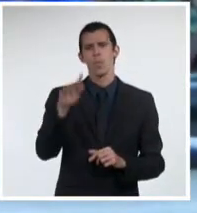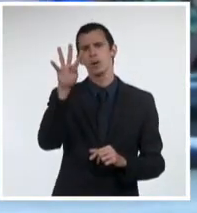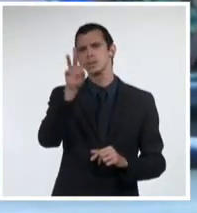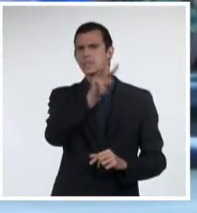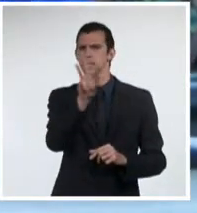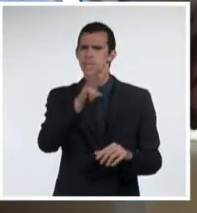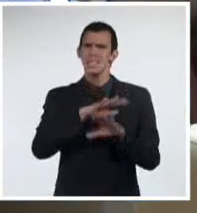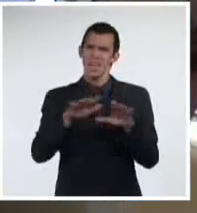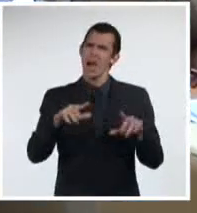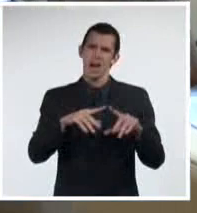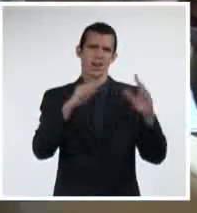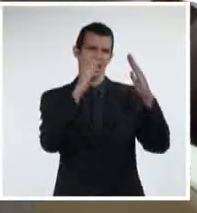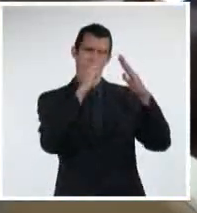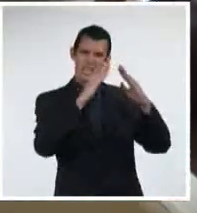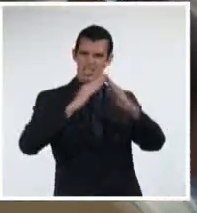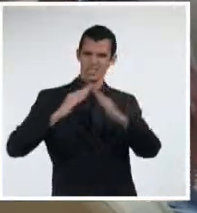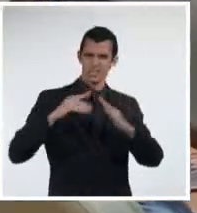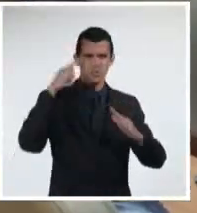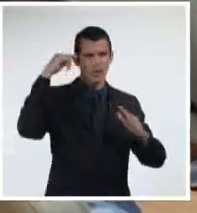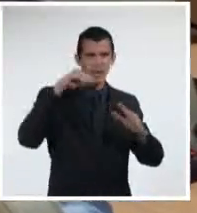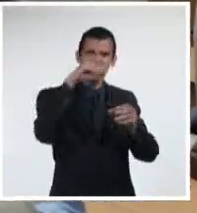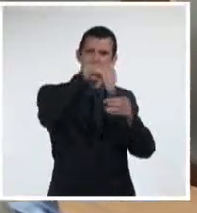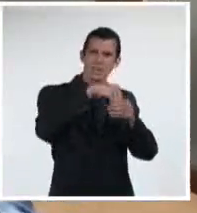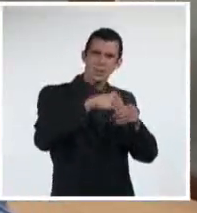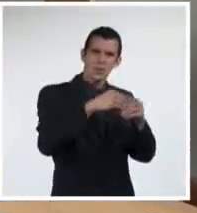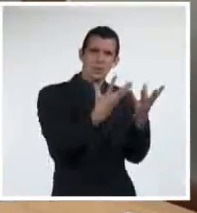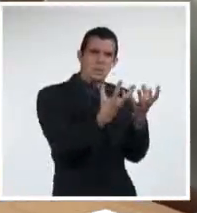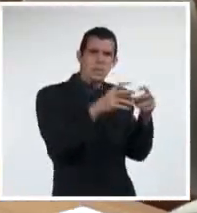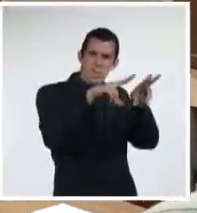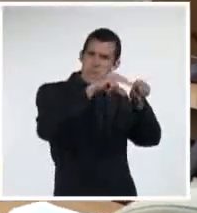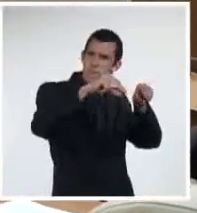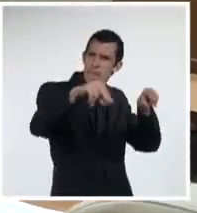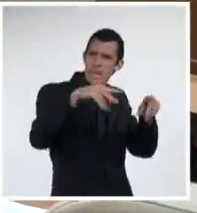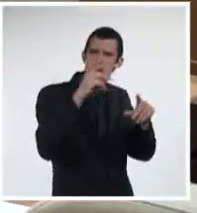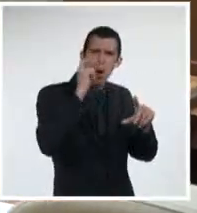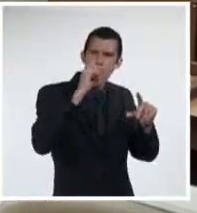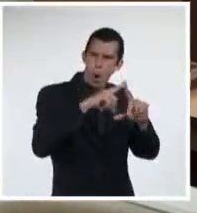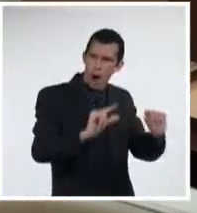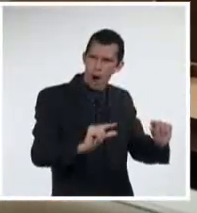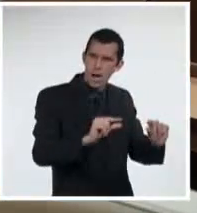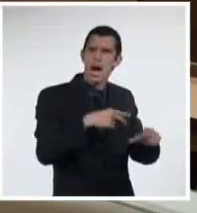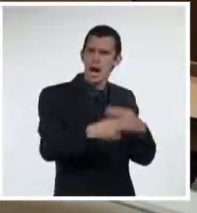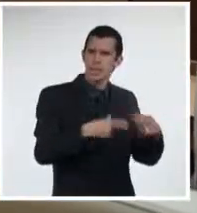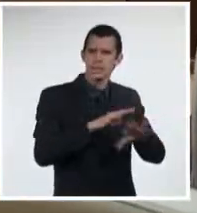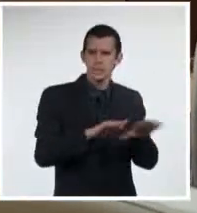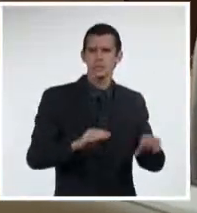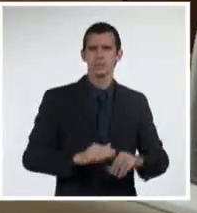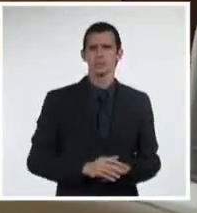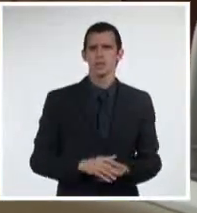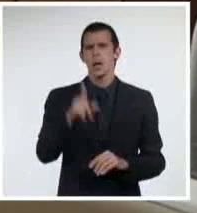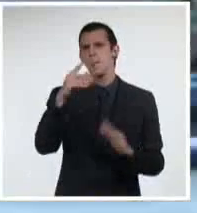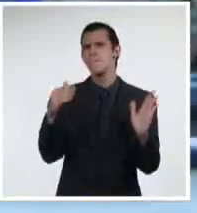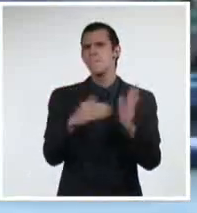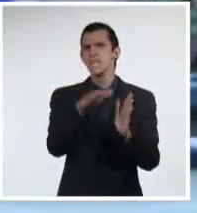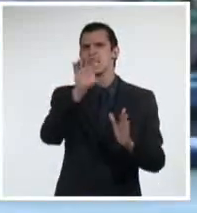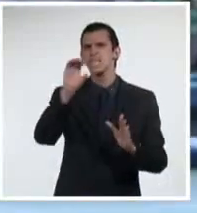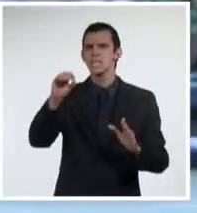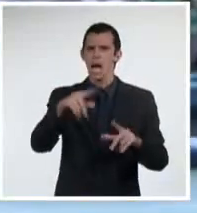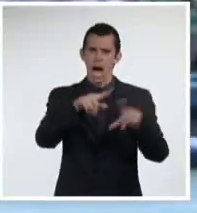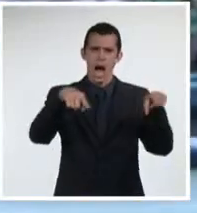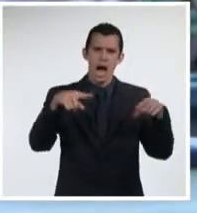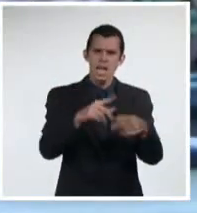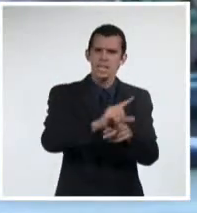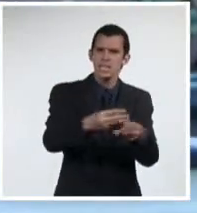han vuelto a levantar. Trascendió que durante un encuentro con productores arroceros se entregaron más de 1.500 hectáreas de tierras,